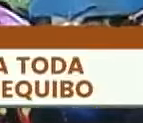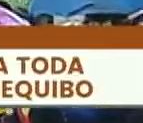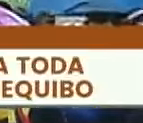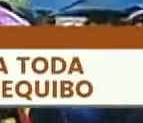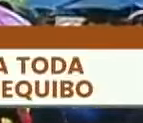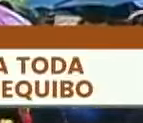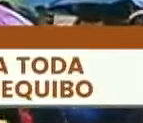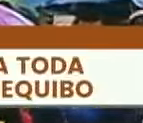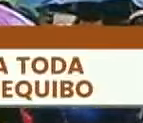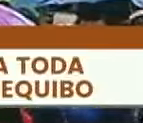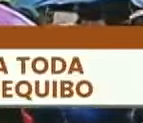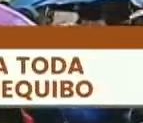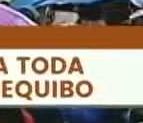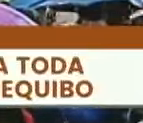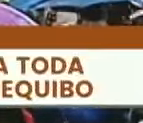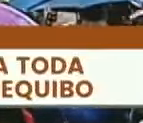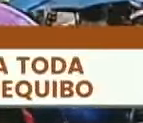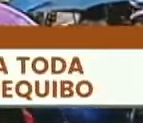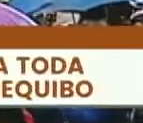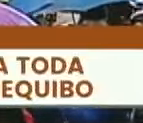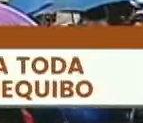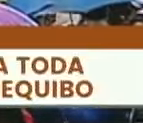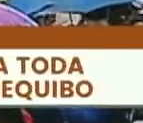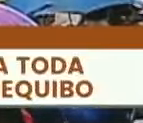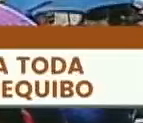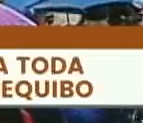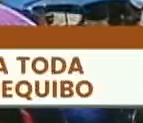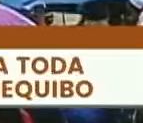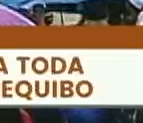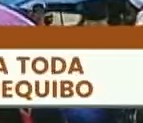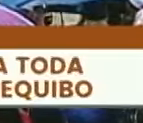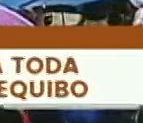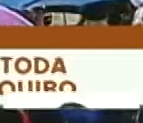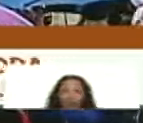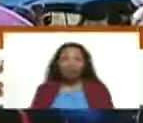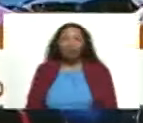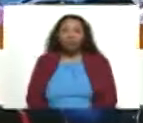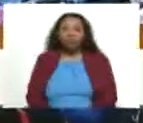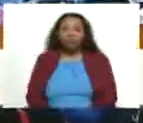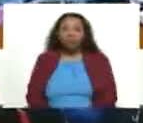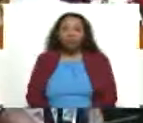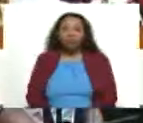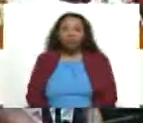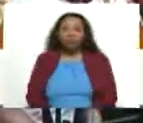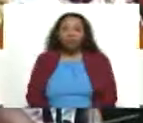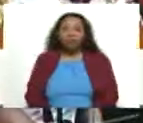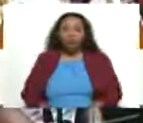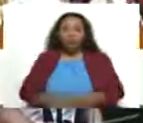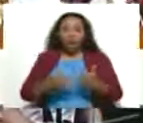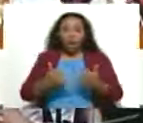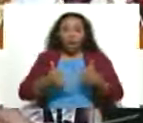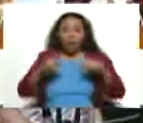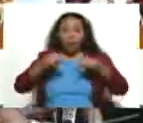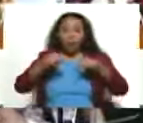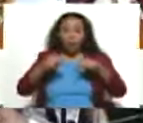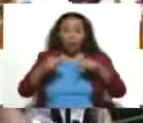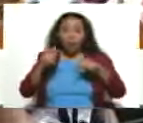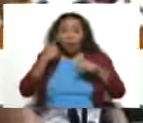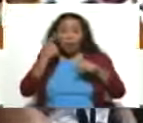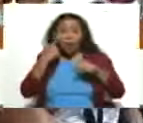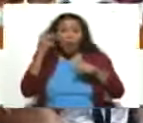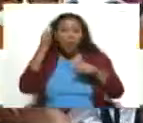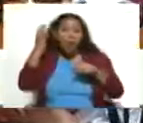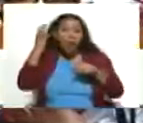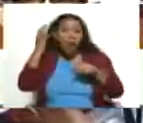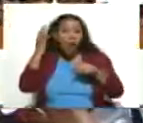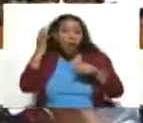de nuestros caños del Delta Macuro, ahora vamos a escuchar a una mujer guerrera,